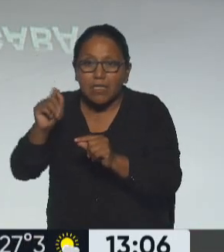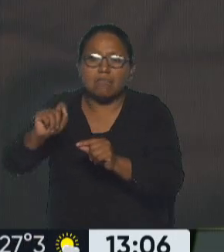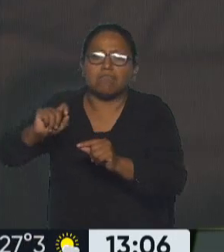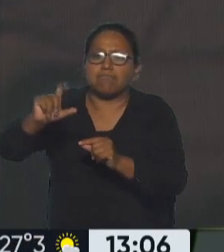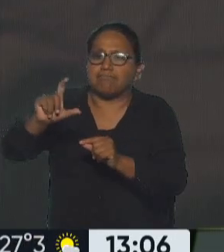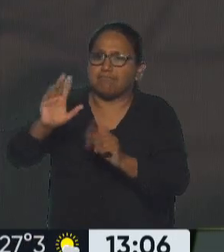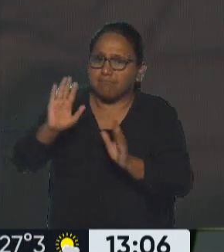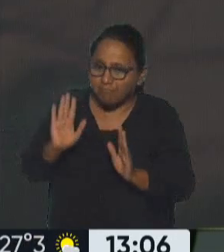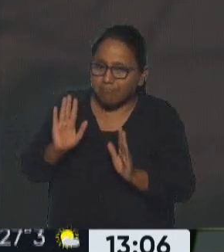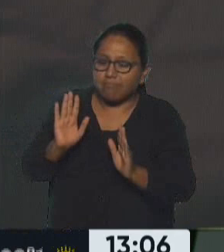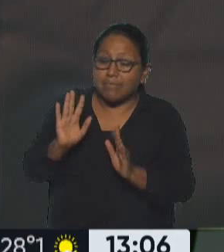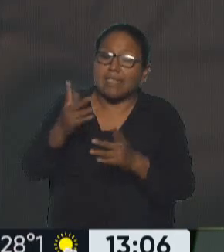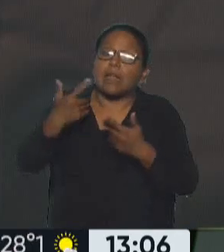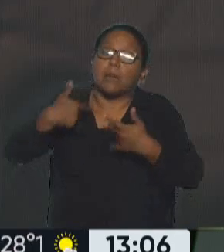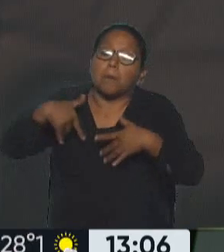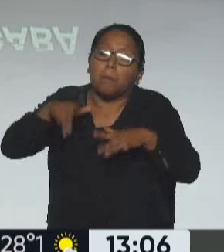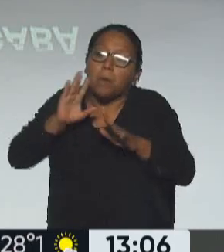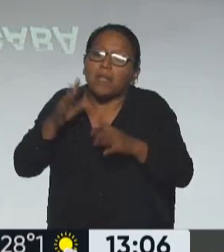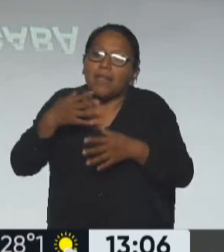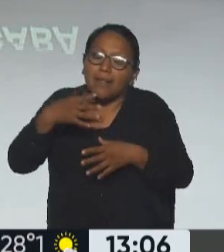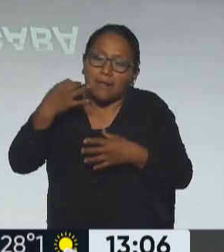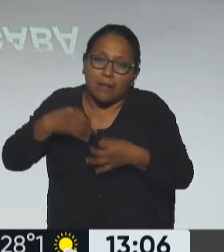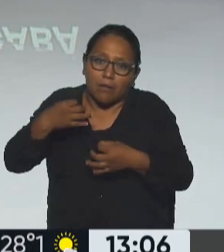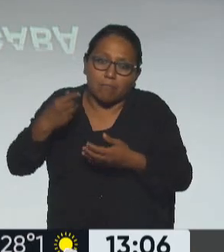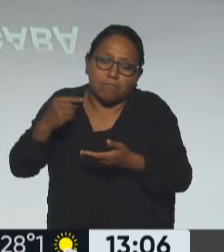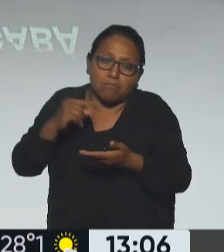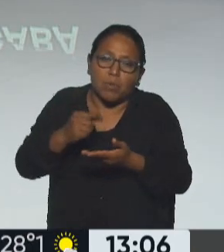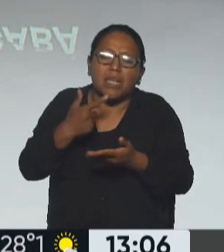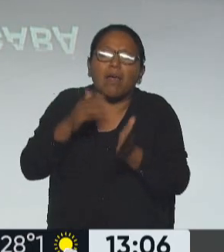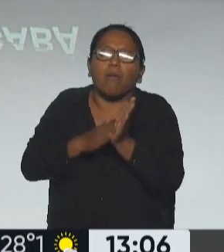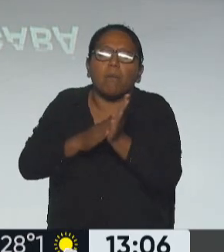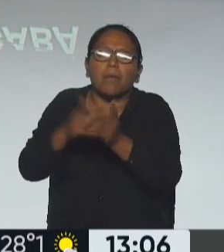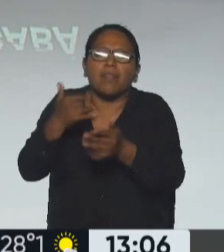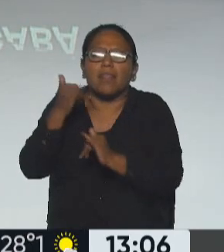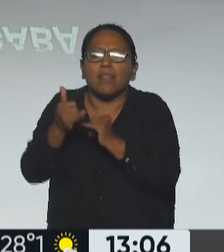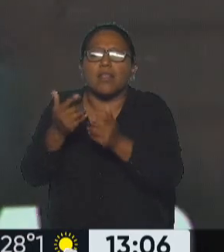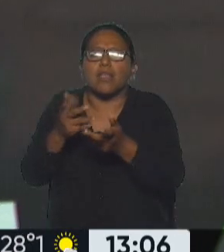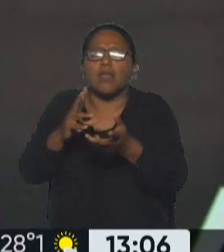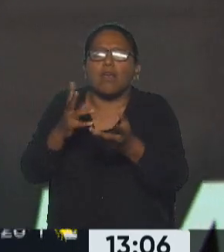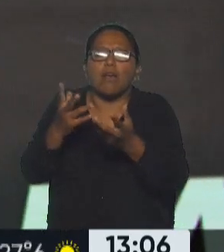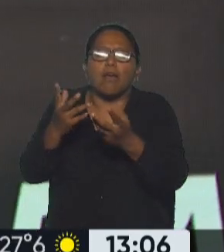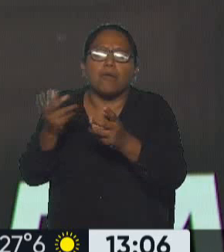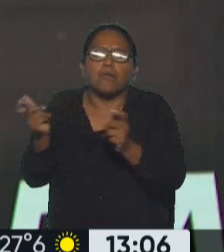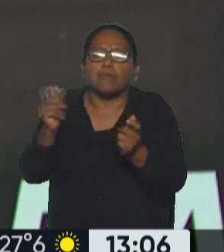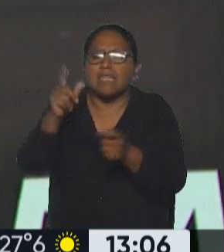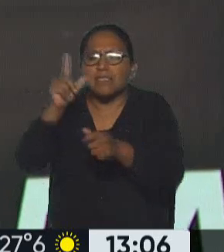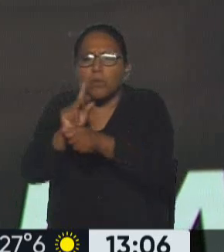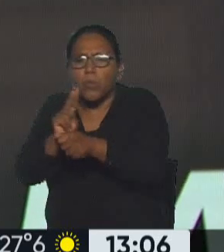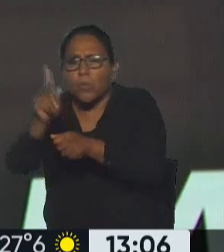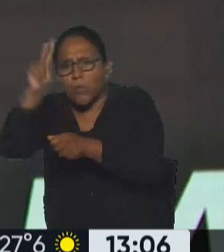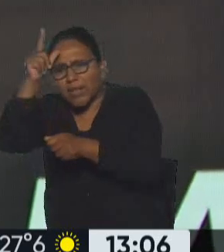respecto de lo que lo hubiera correspondido porque el principal argumento es que había un traspaso de funciones de seguridad